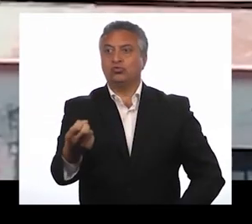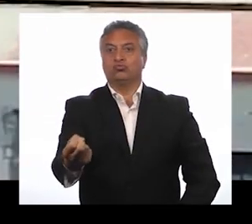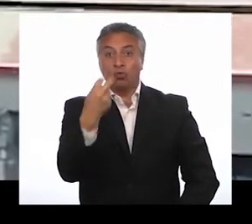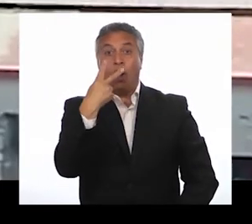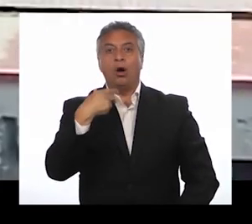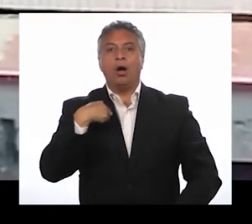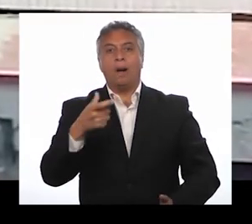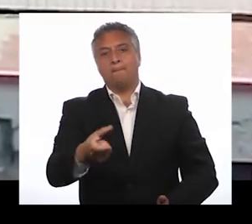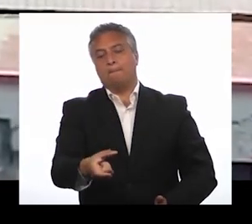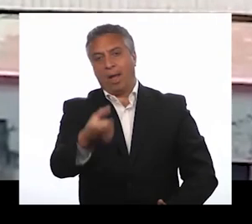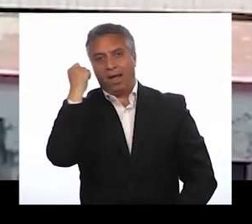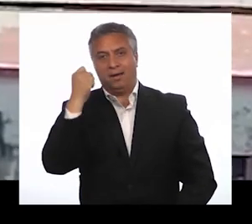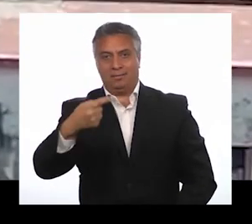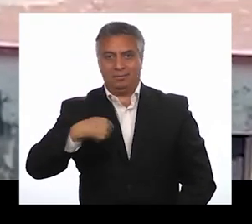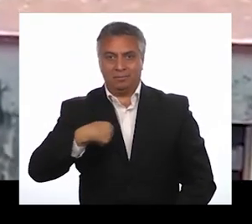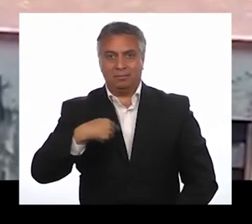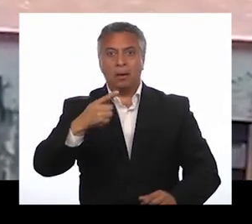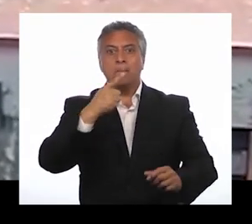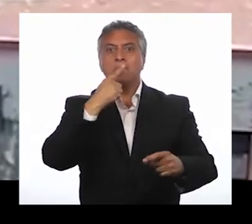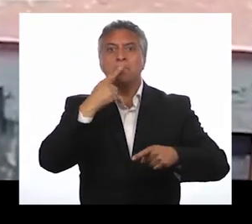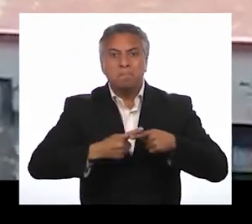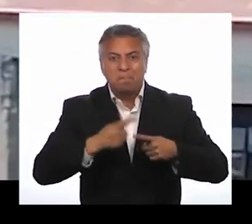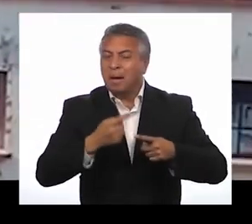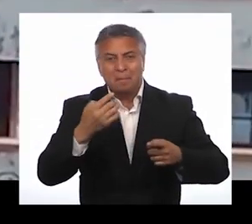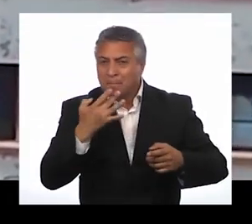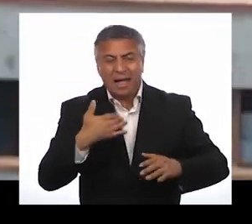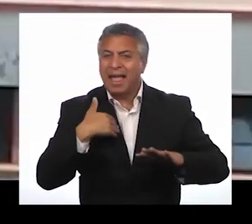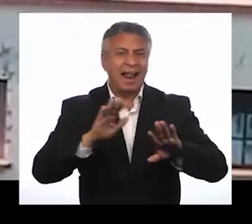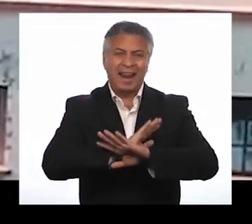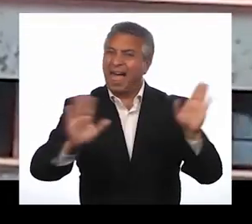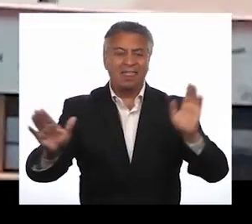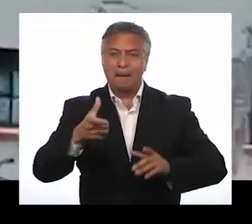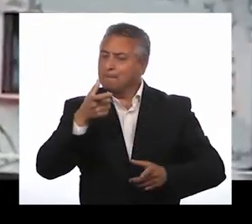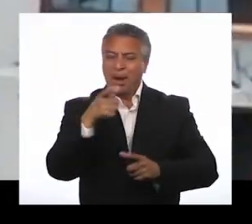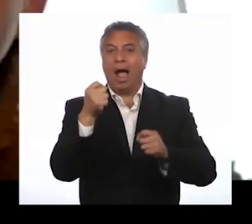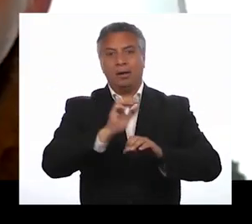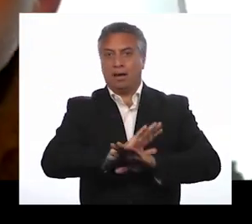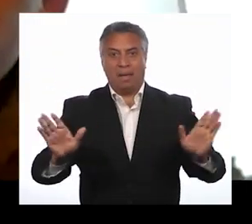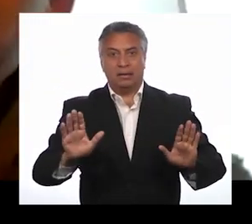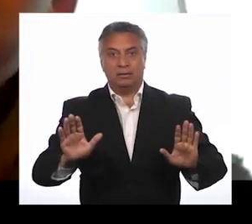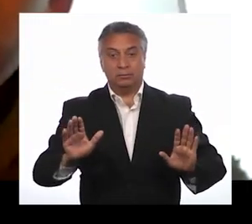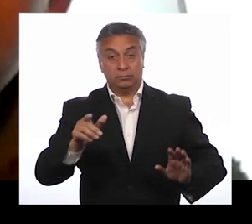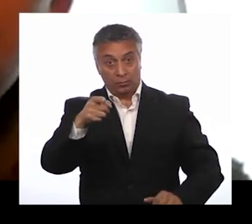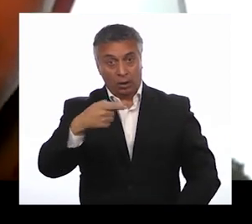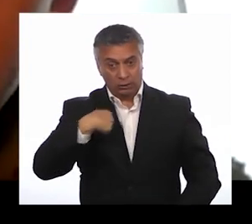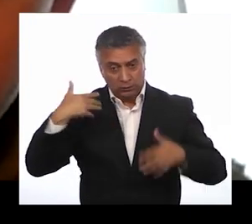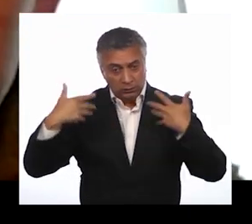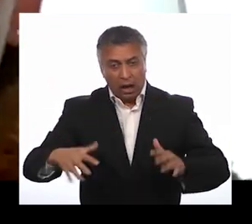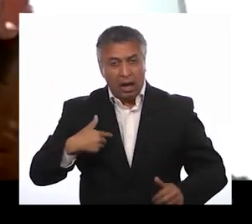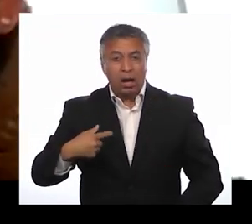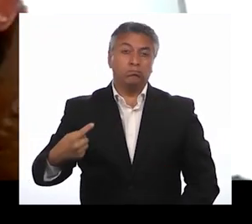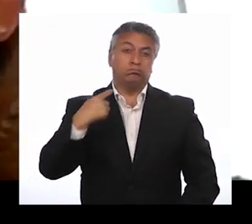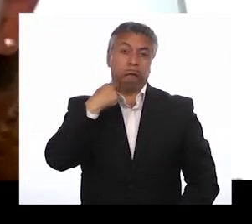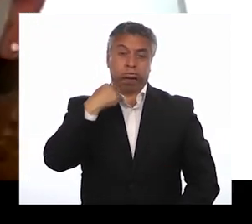vio y me disparó. No me preguntó mi nombre, no dijo nada, solo me disparó. Bueno, al momento en el que me